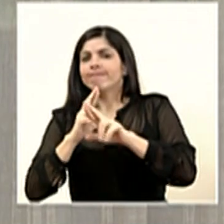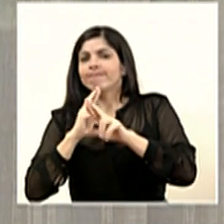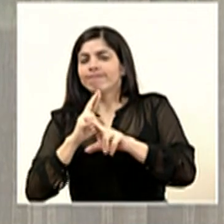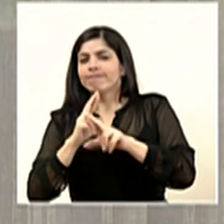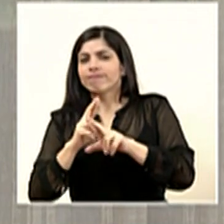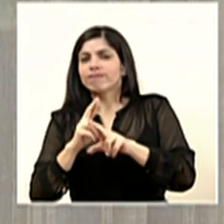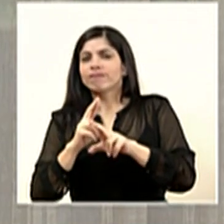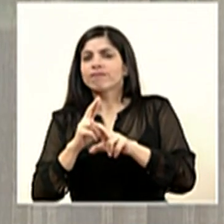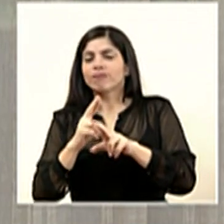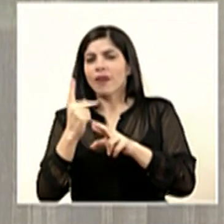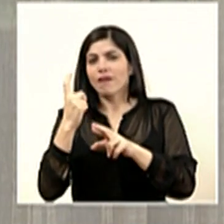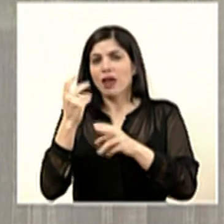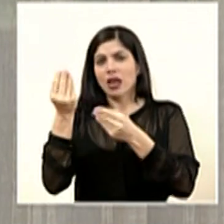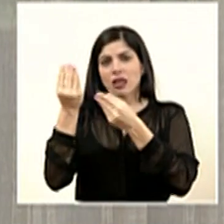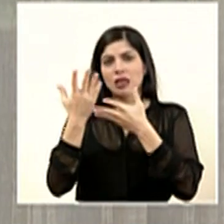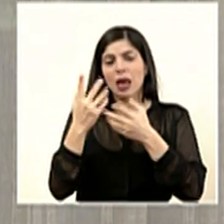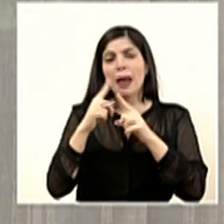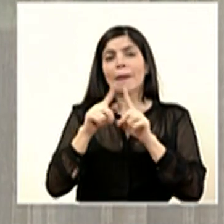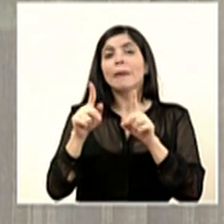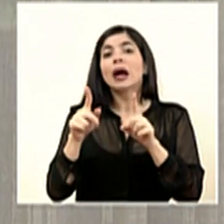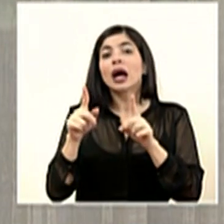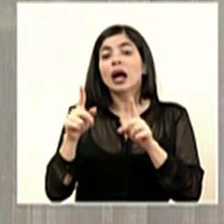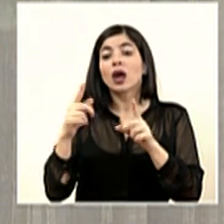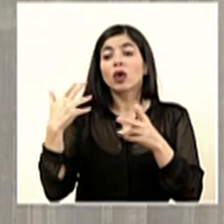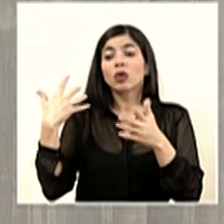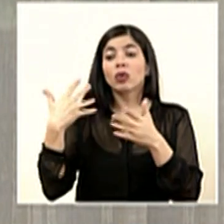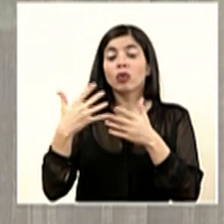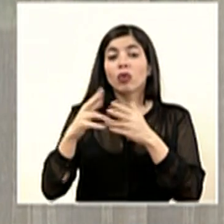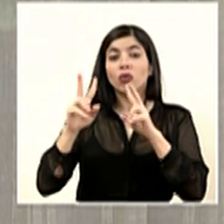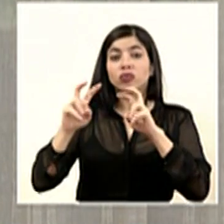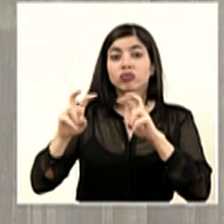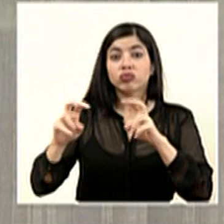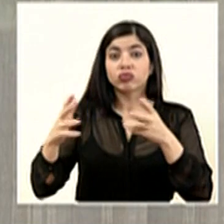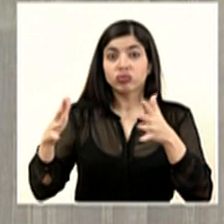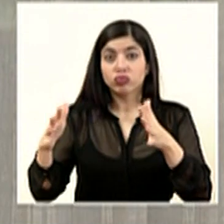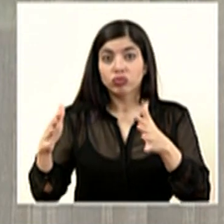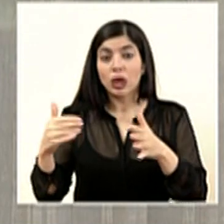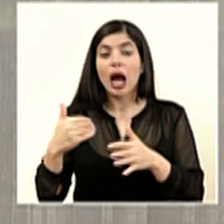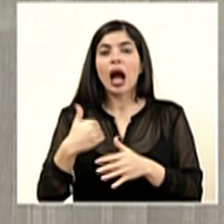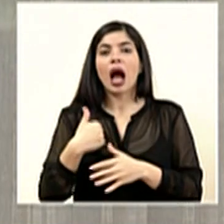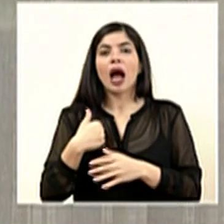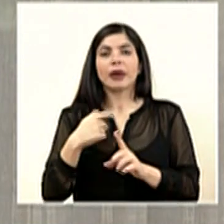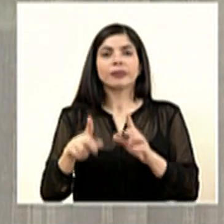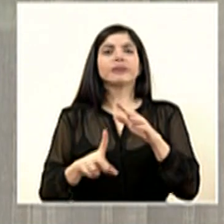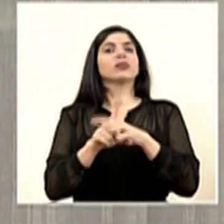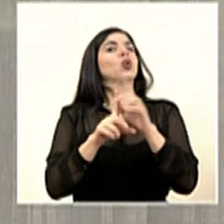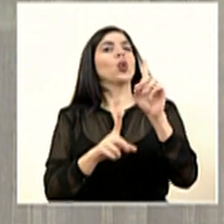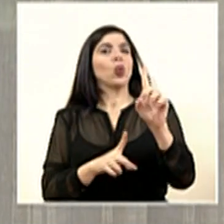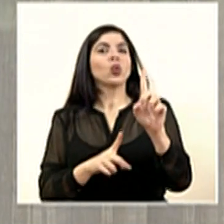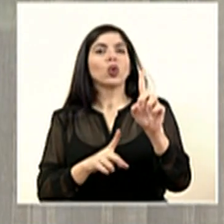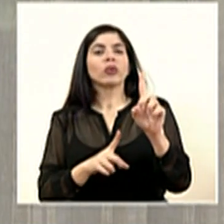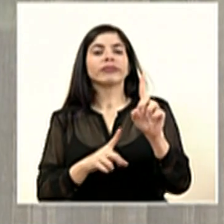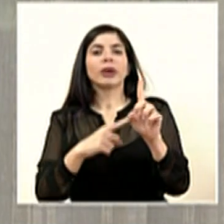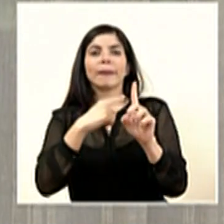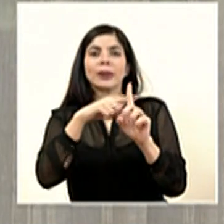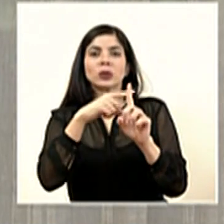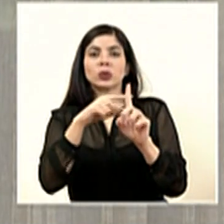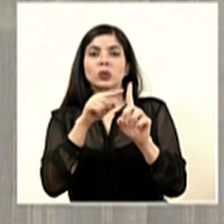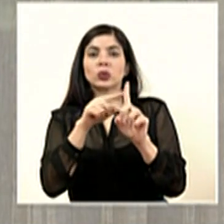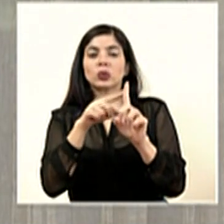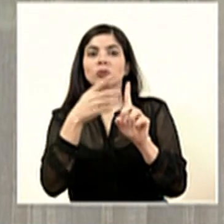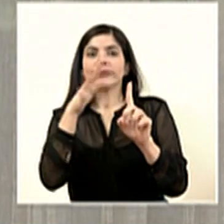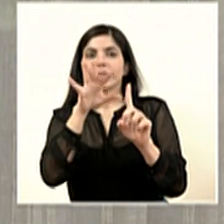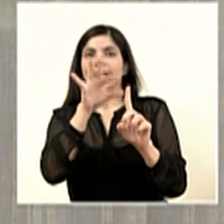por reportarse, pero dentro de los que hemos ya corrido, tenemos un caso que dio positivo y que se encuentra